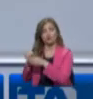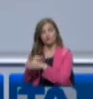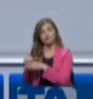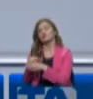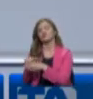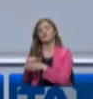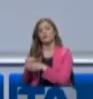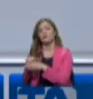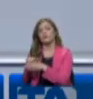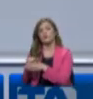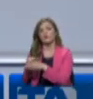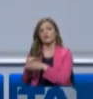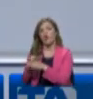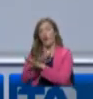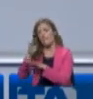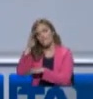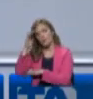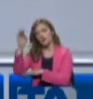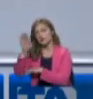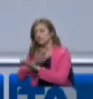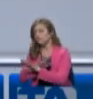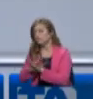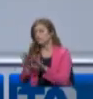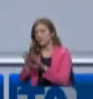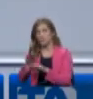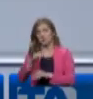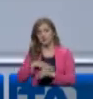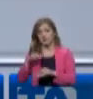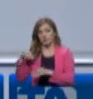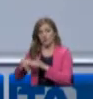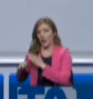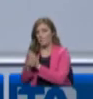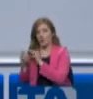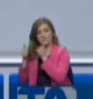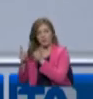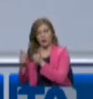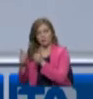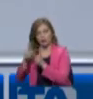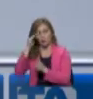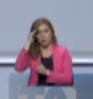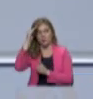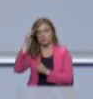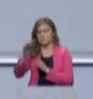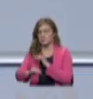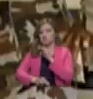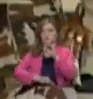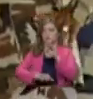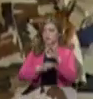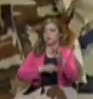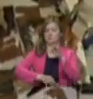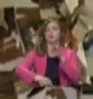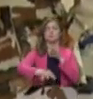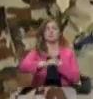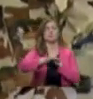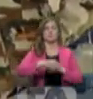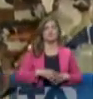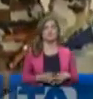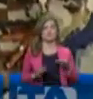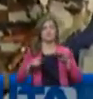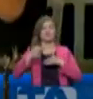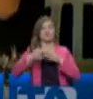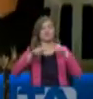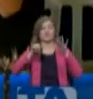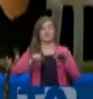entrenarles, para que una vez que la policía se retire, ellos ingresen ya más entrenados. Pazmiño asegura que en los próximos 6 meses se